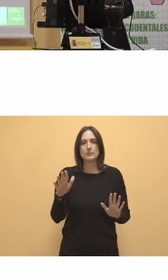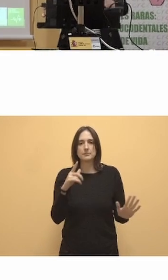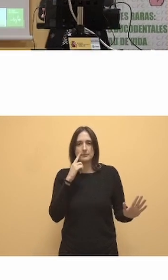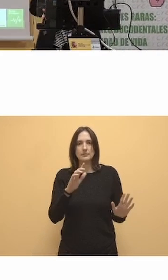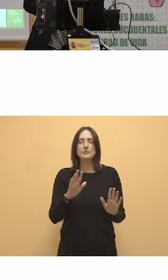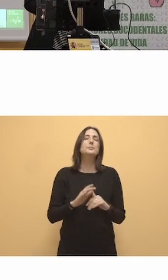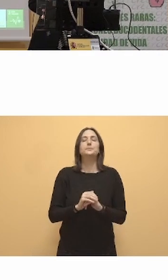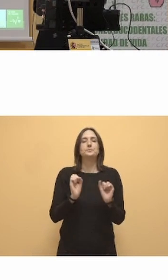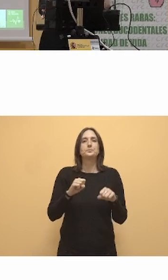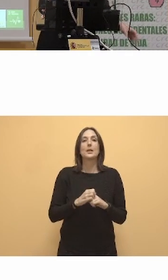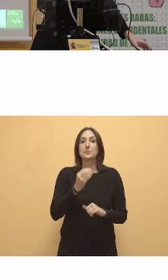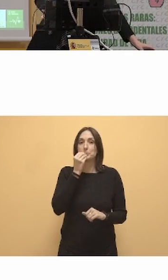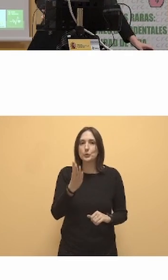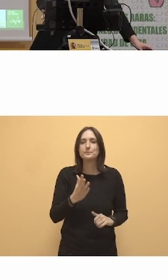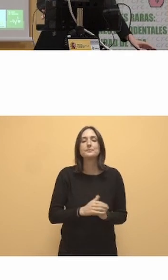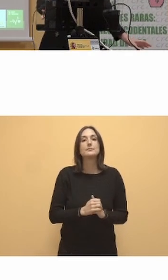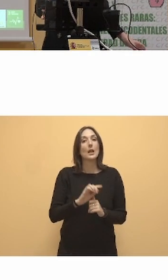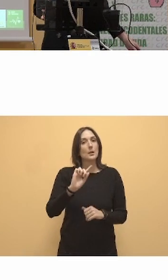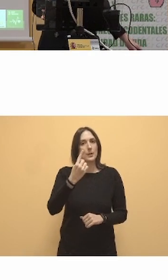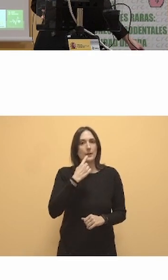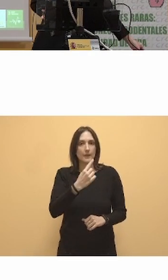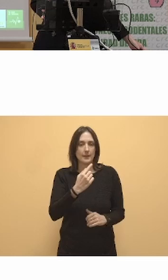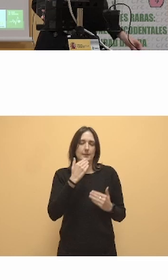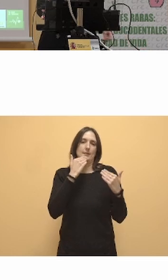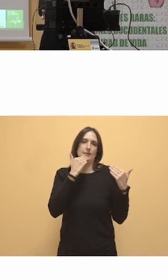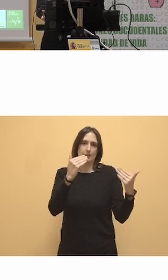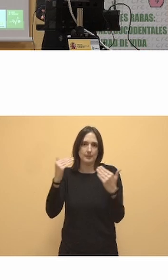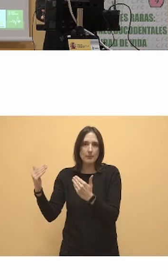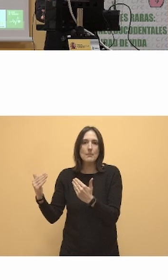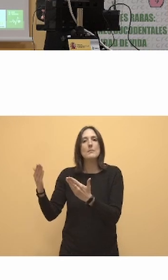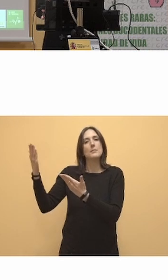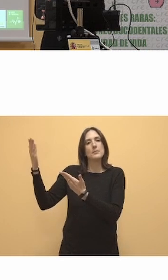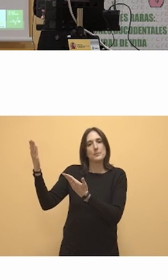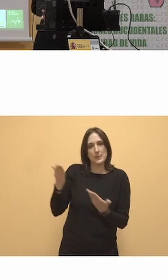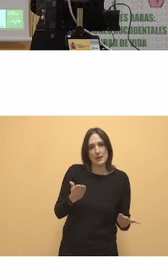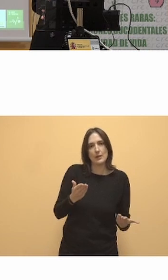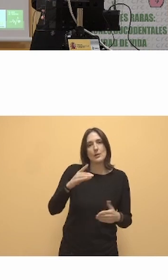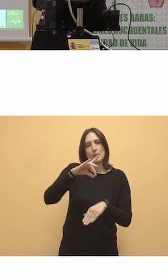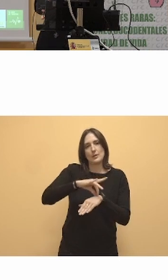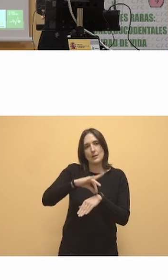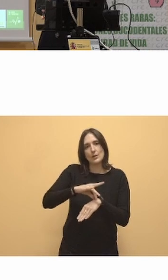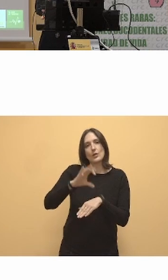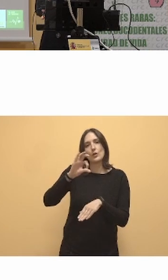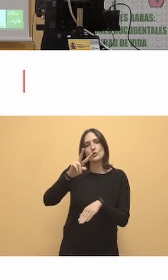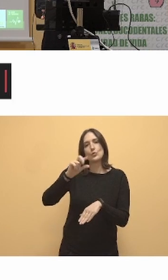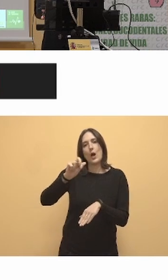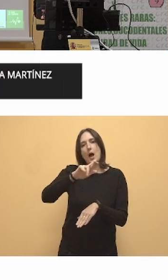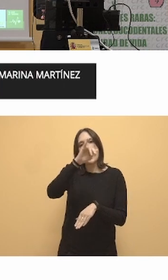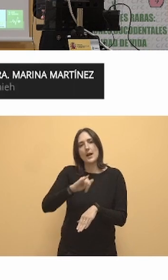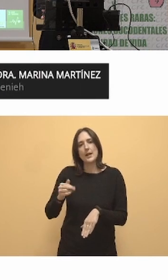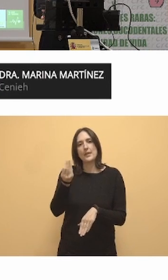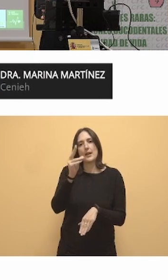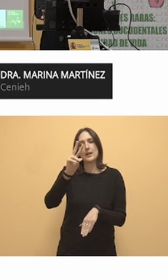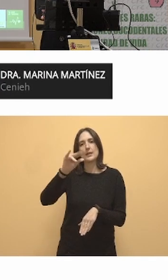Vale. Bueno, en primer lugar agradecer obviamente la invitación del doctor Suárez Quintanilla en esta